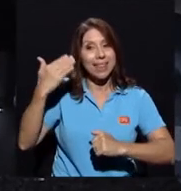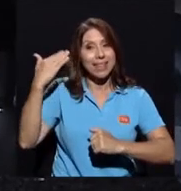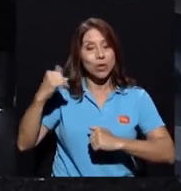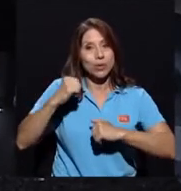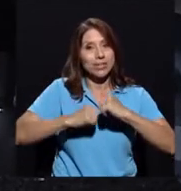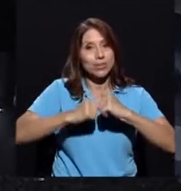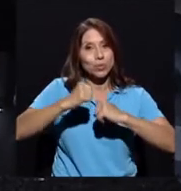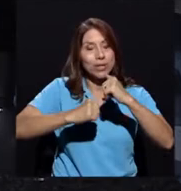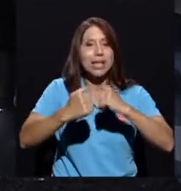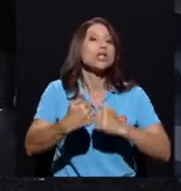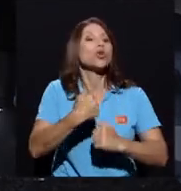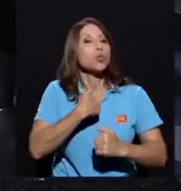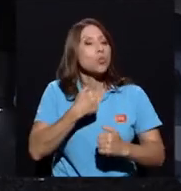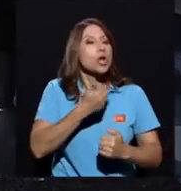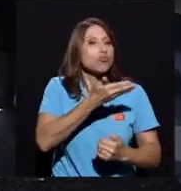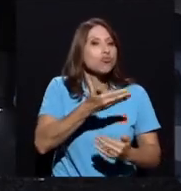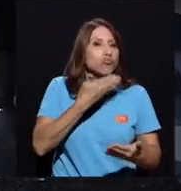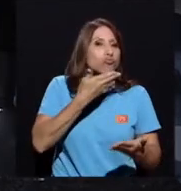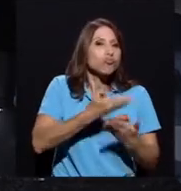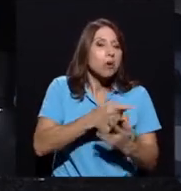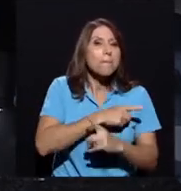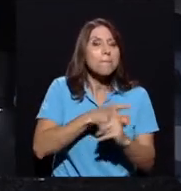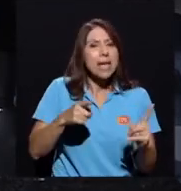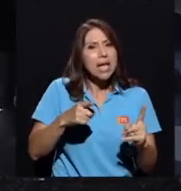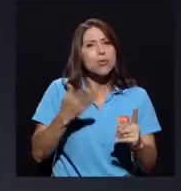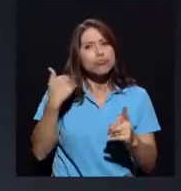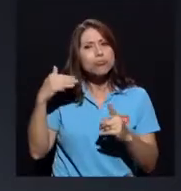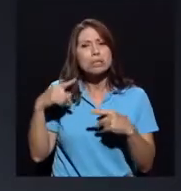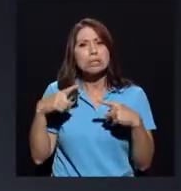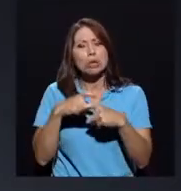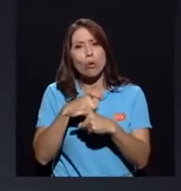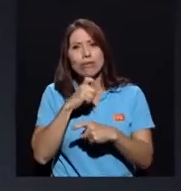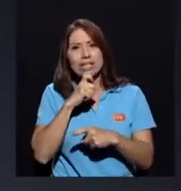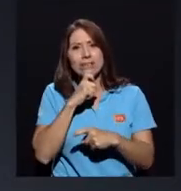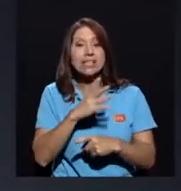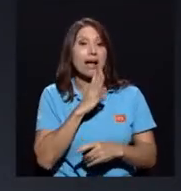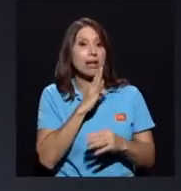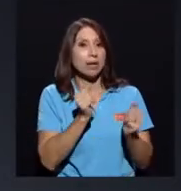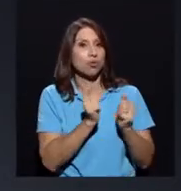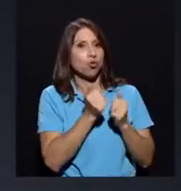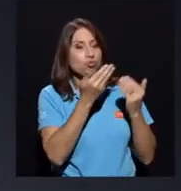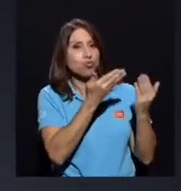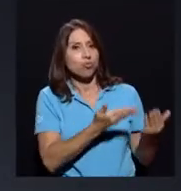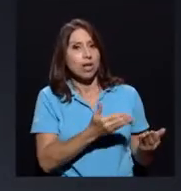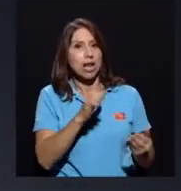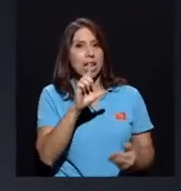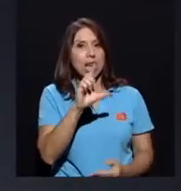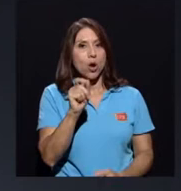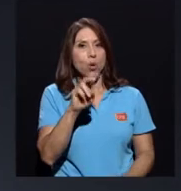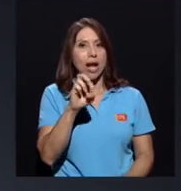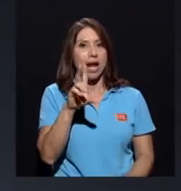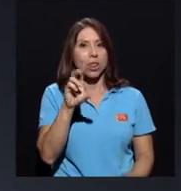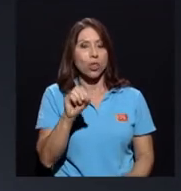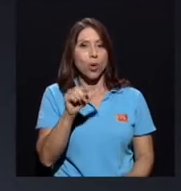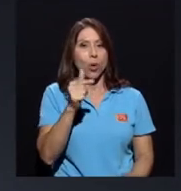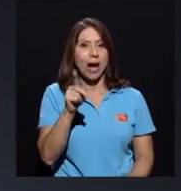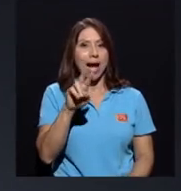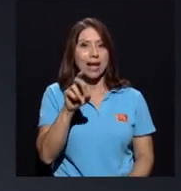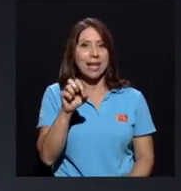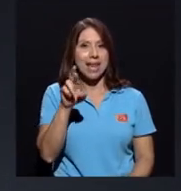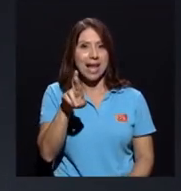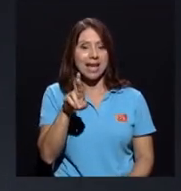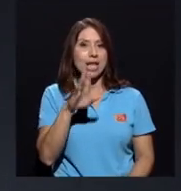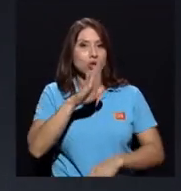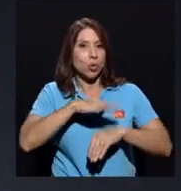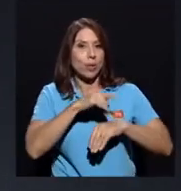tuvieron sus virtudes pero en general habían sido muy conflictiva hablaremos con don leonardo garnier de